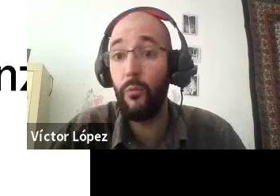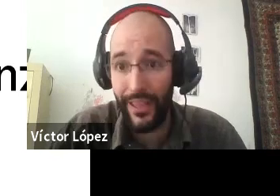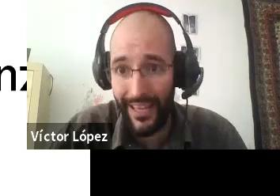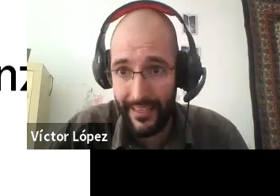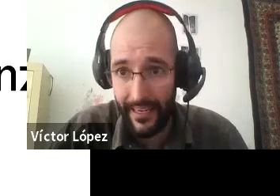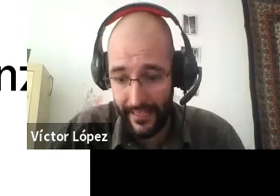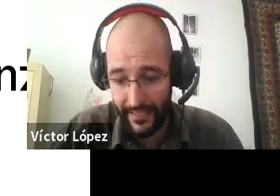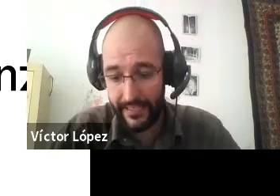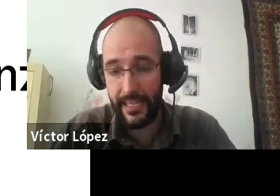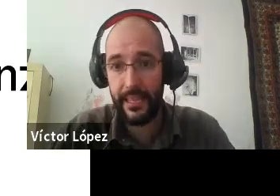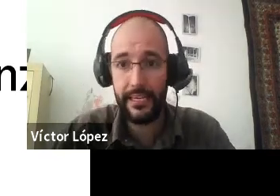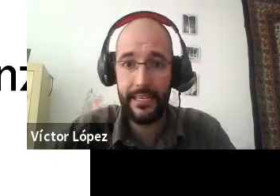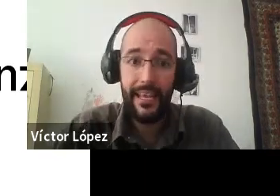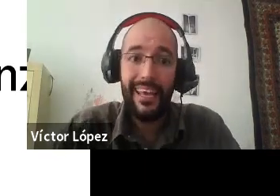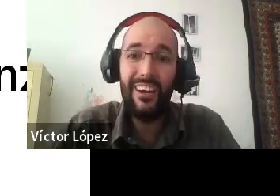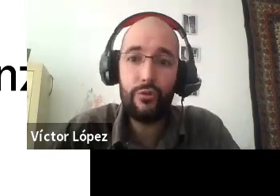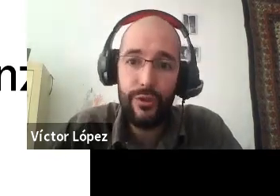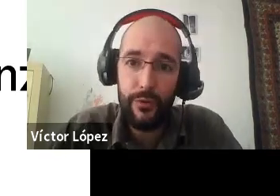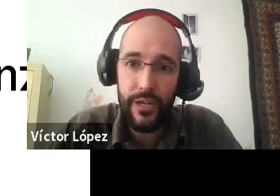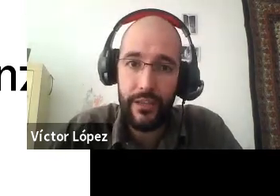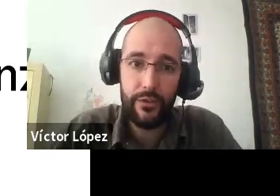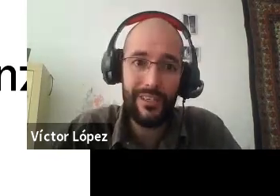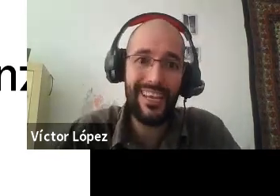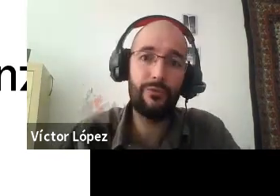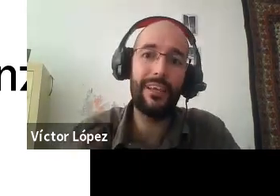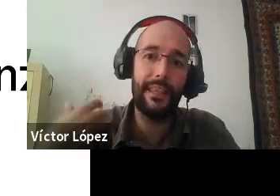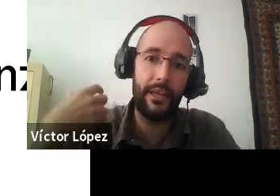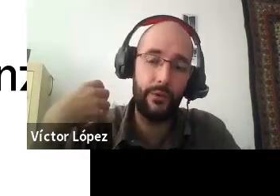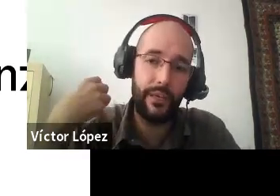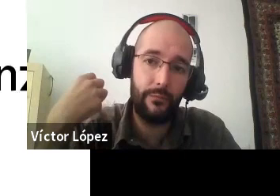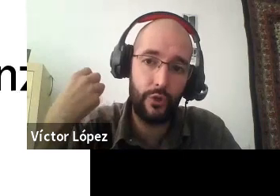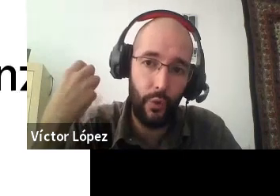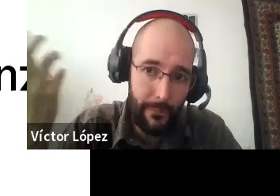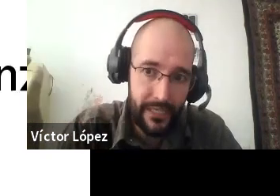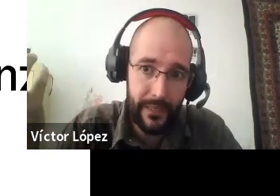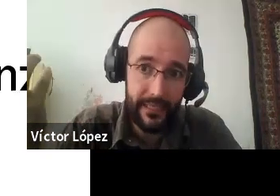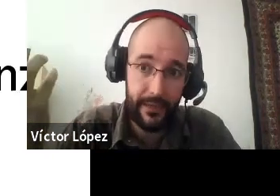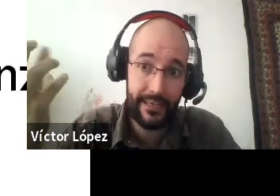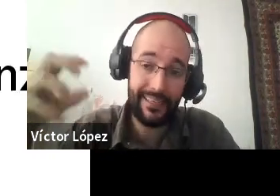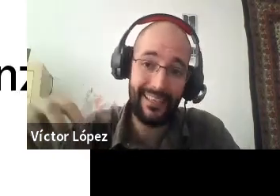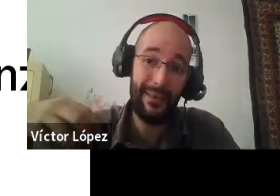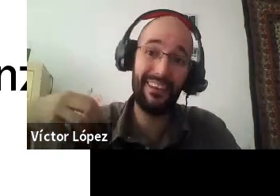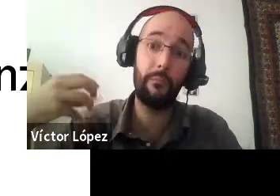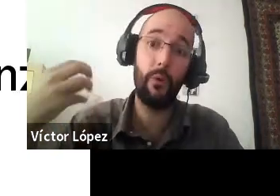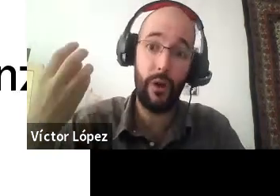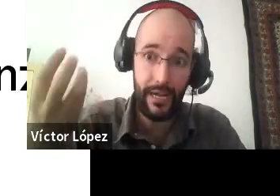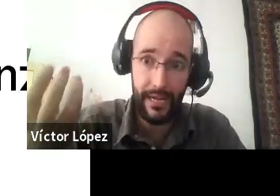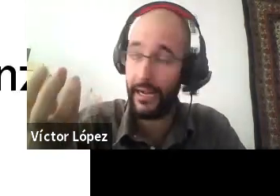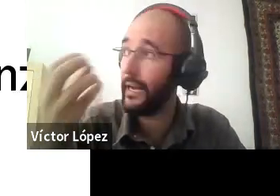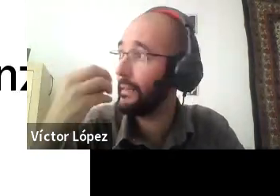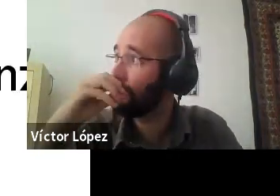de la comunidad de la didáctica de las ciencias, en los últimos años se ha utilizado, digamos, una perspectiva que viene un